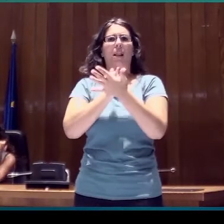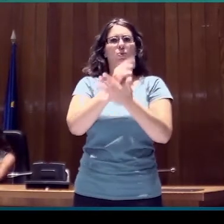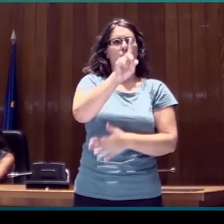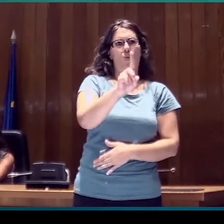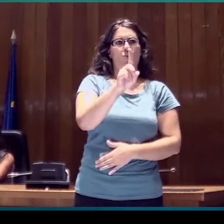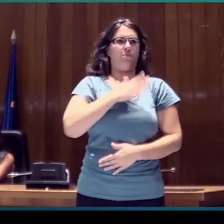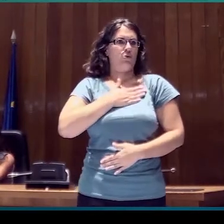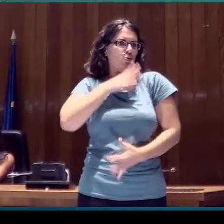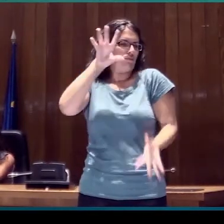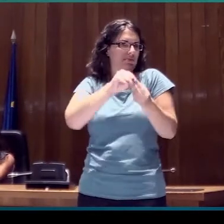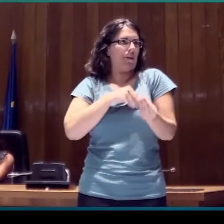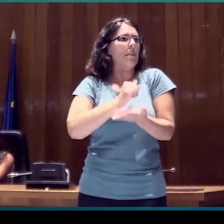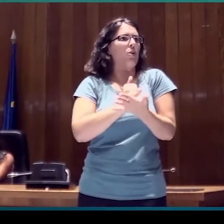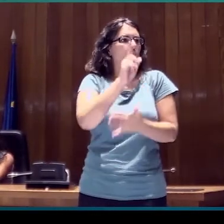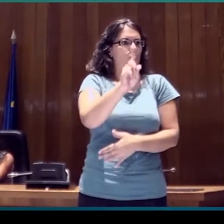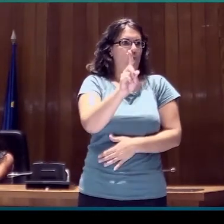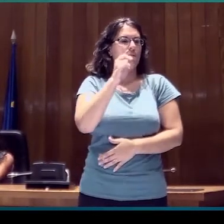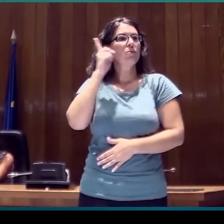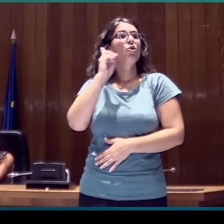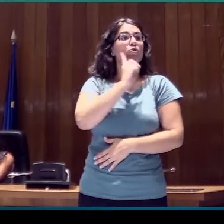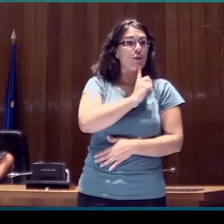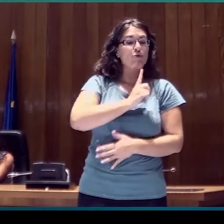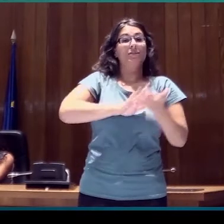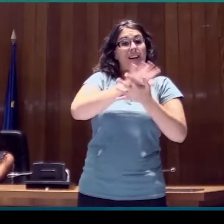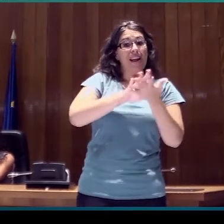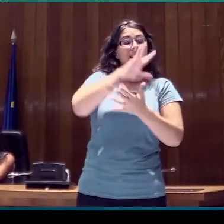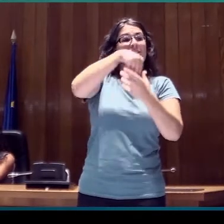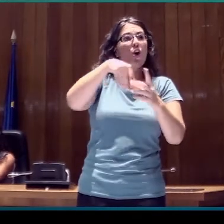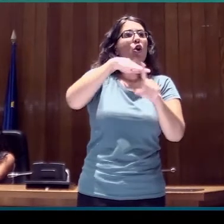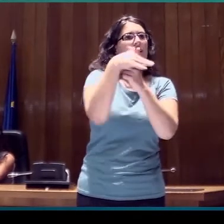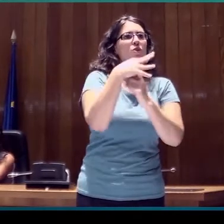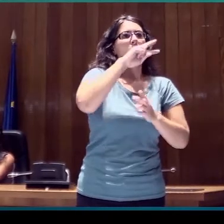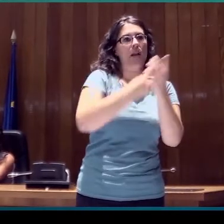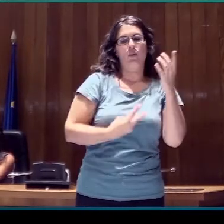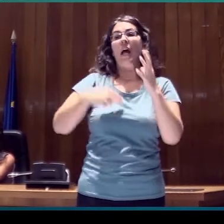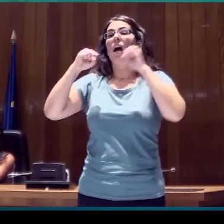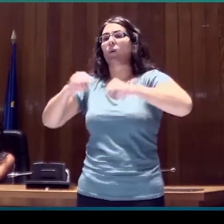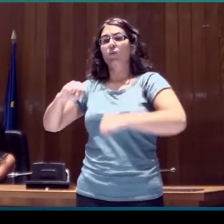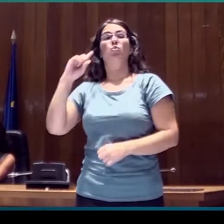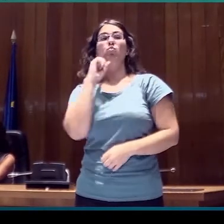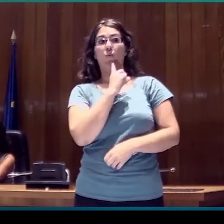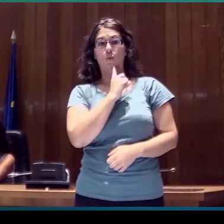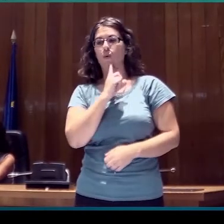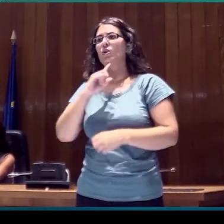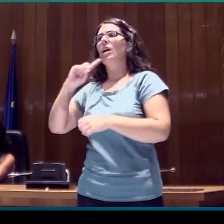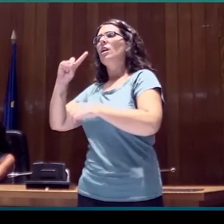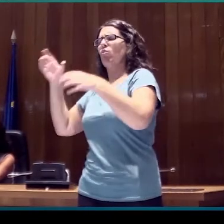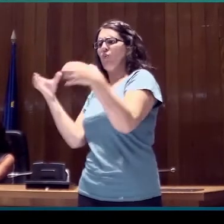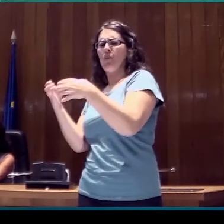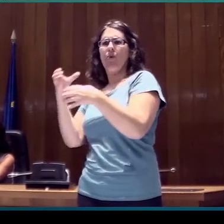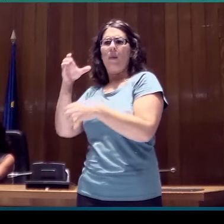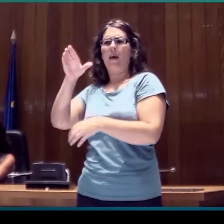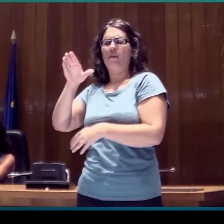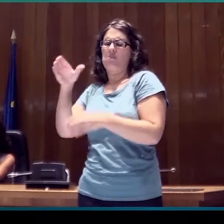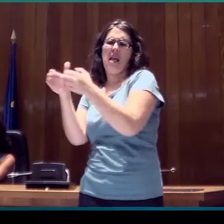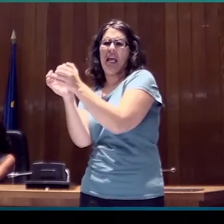sordos signantes en contextos bilingües, a grupos de adultos sordos y a un grupo reducido de niños con implante